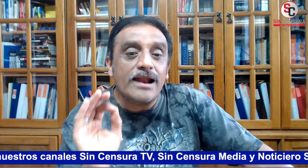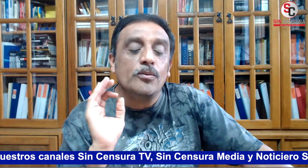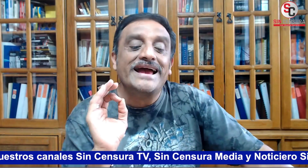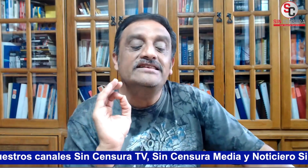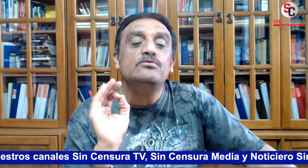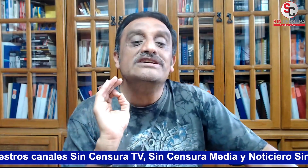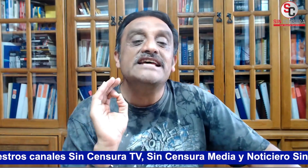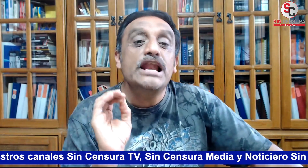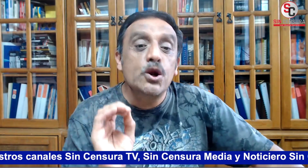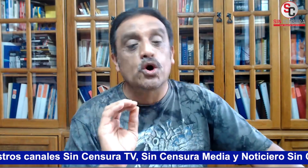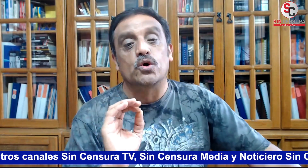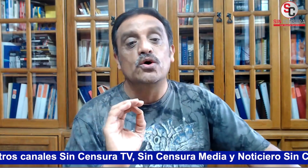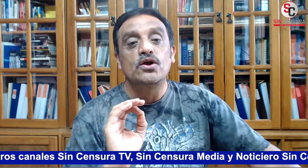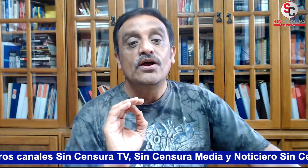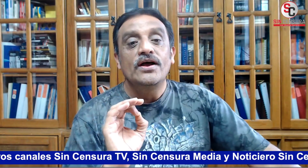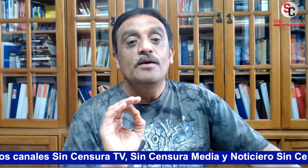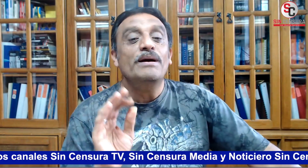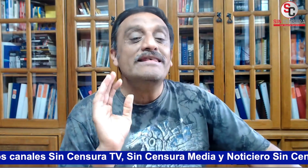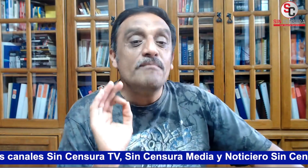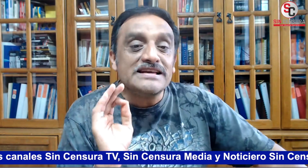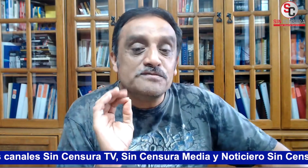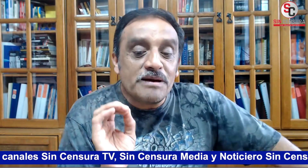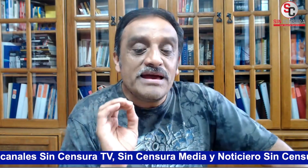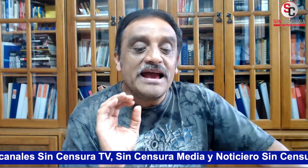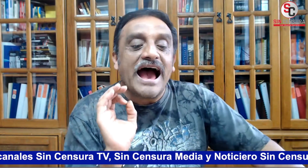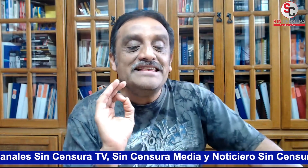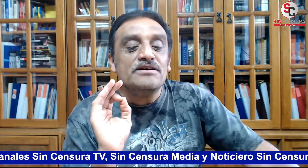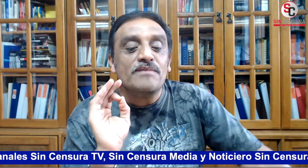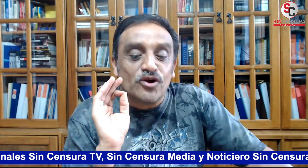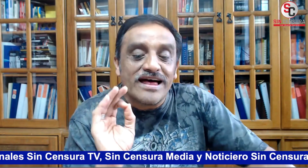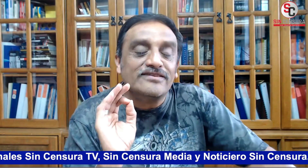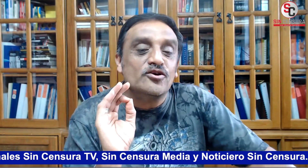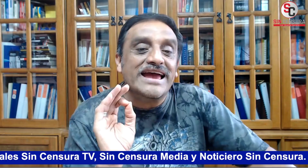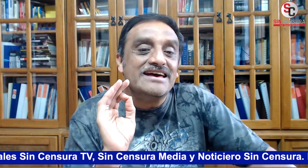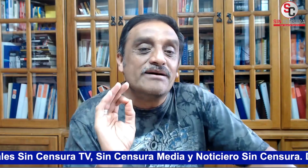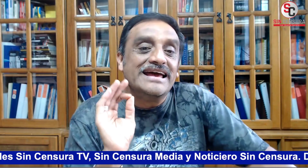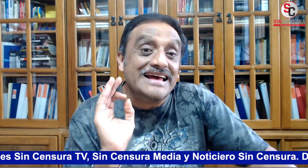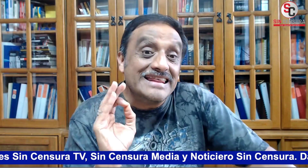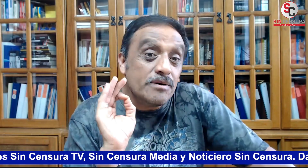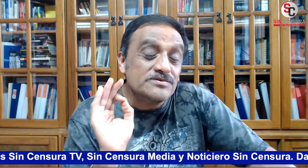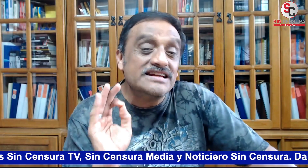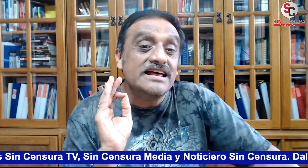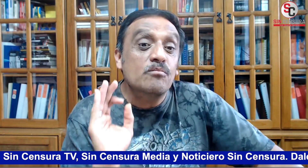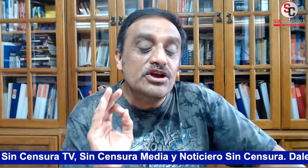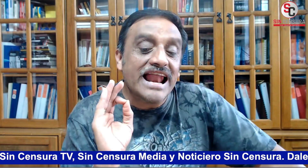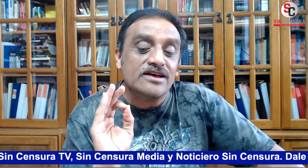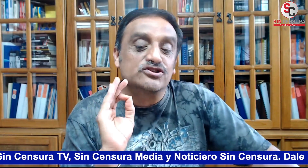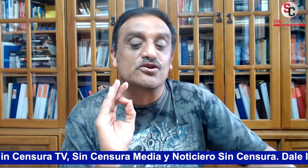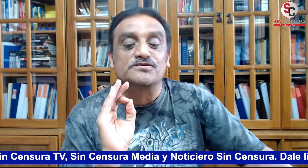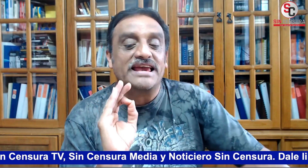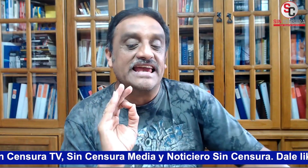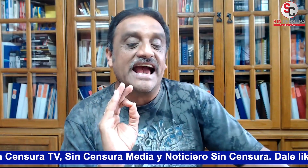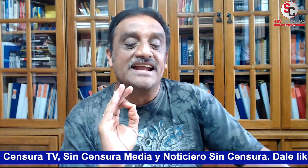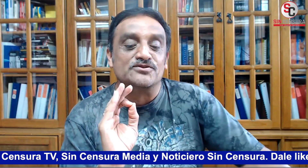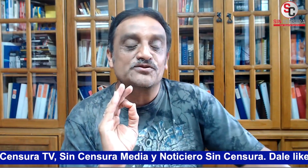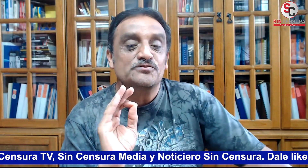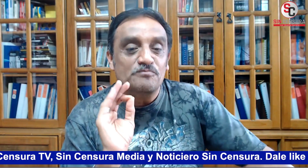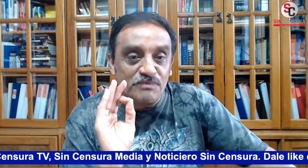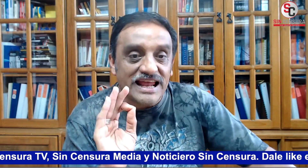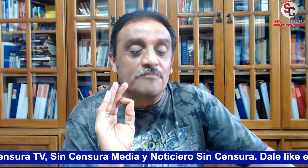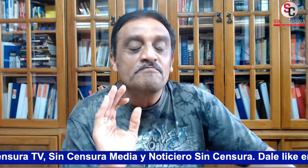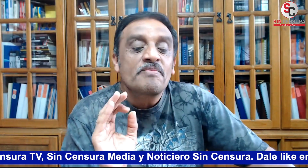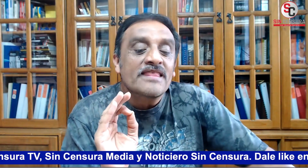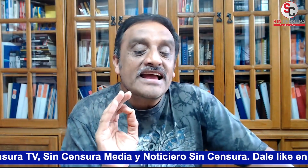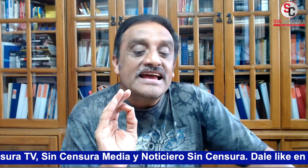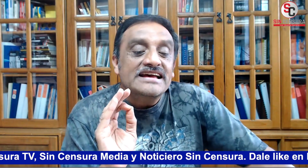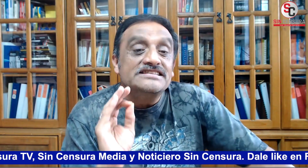principal objetivo es el lucro. Pero además, meme, ahí te va otro dato que debemos tener muy claros los mexicanos.